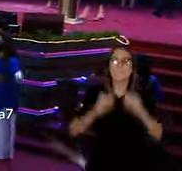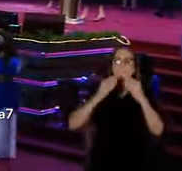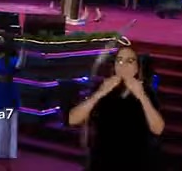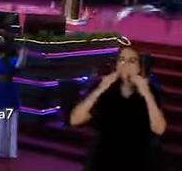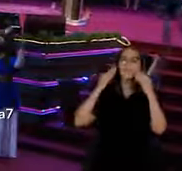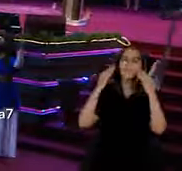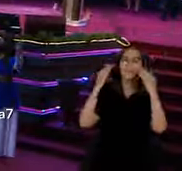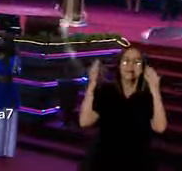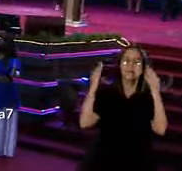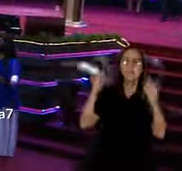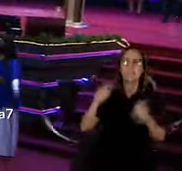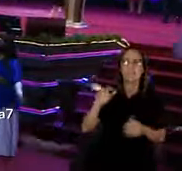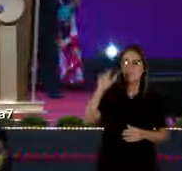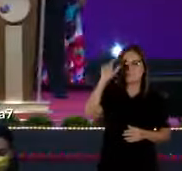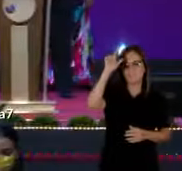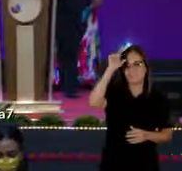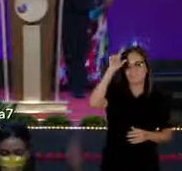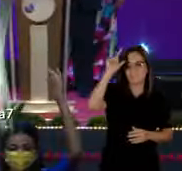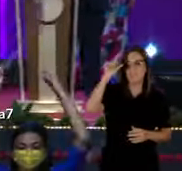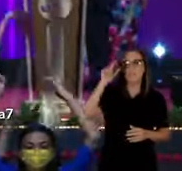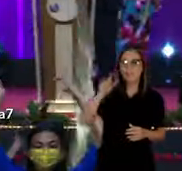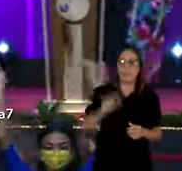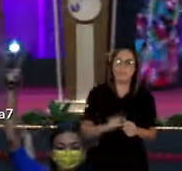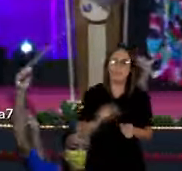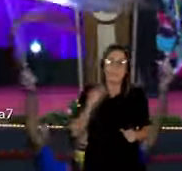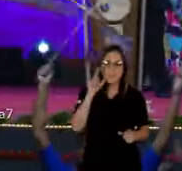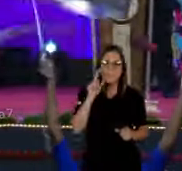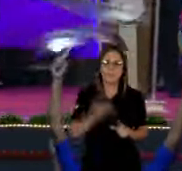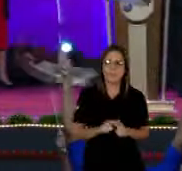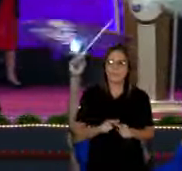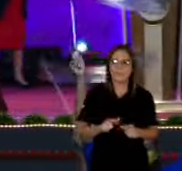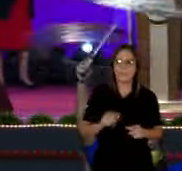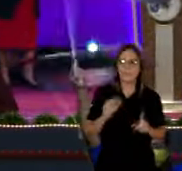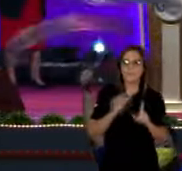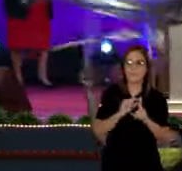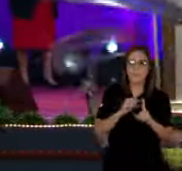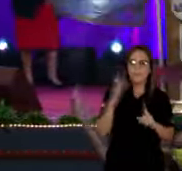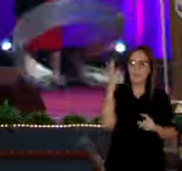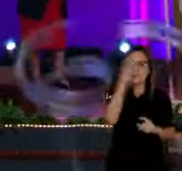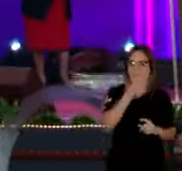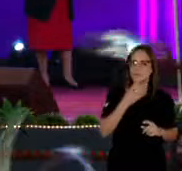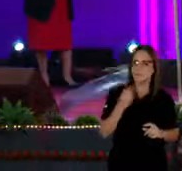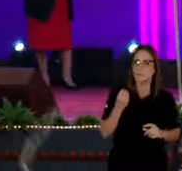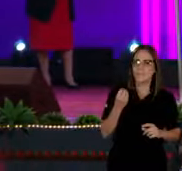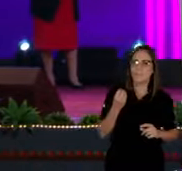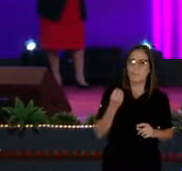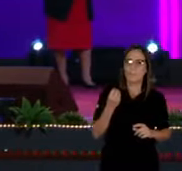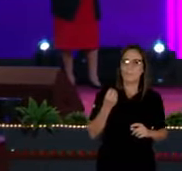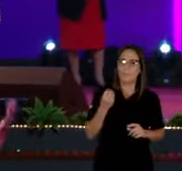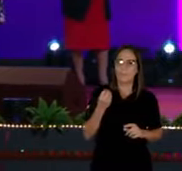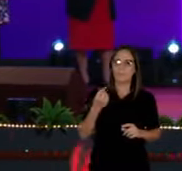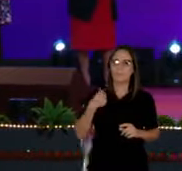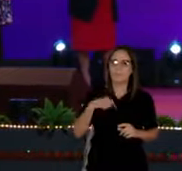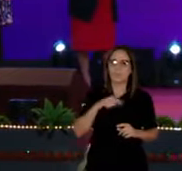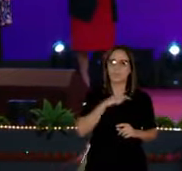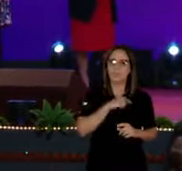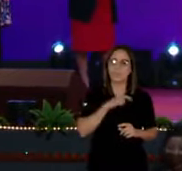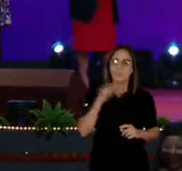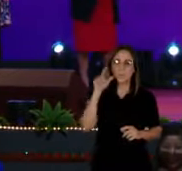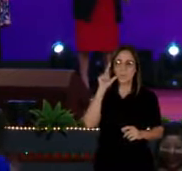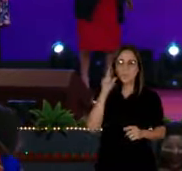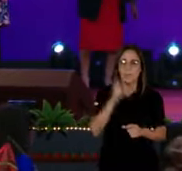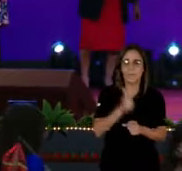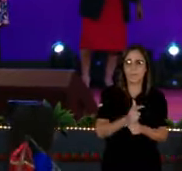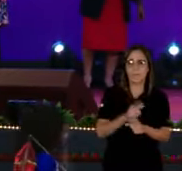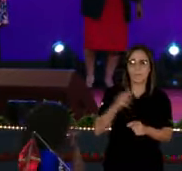Gracias, hermanos. Gracias, Señor. Qué palabra tan bella. La de nuestro hermano Marín. Qué lindo cuando hablamos